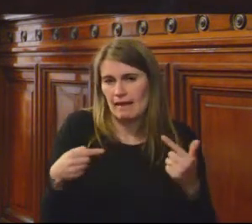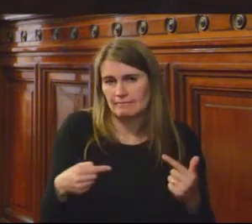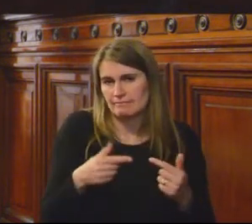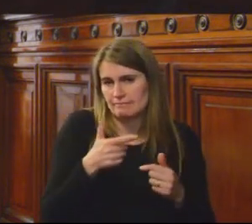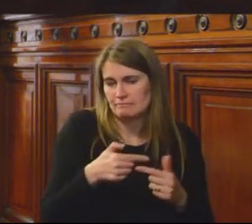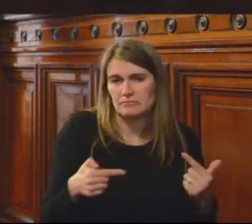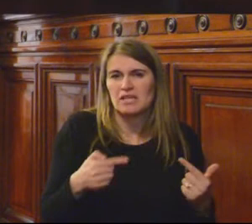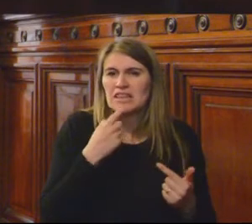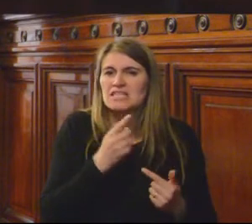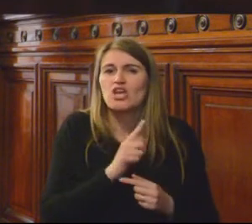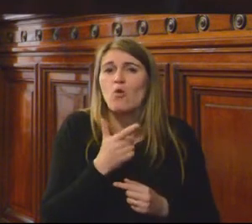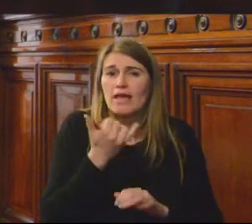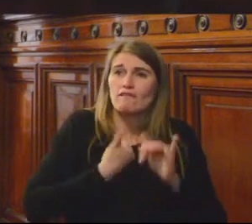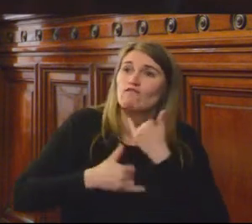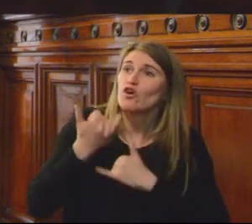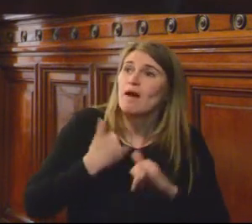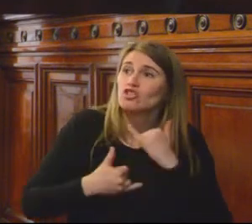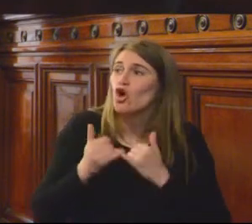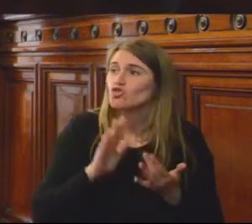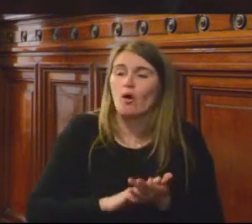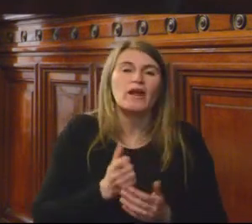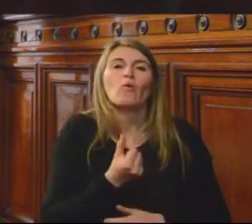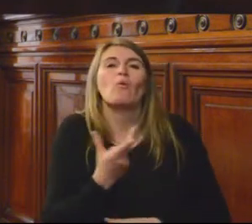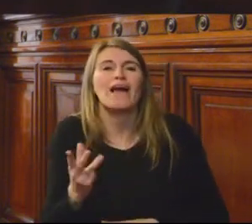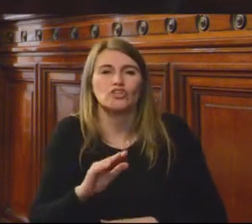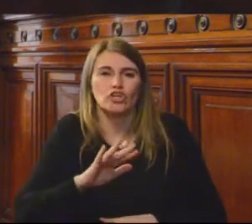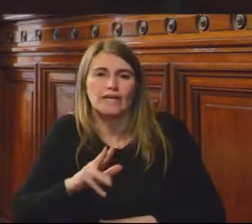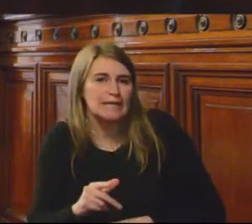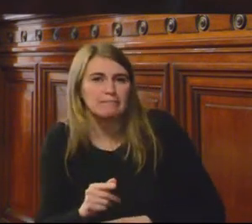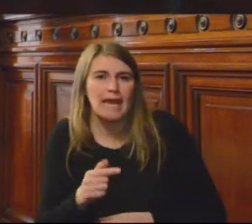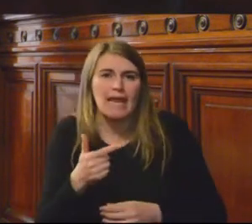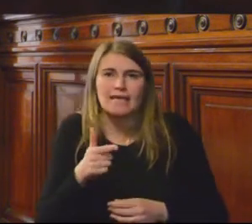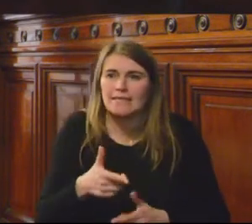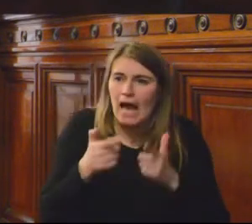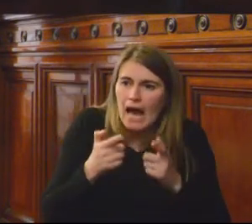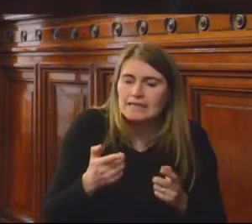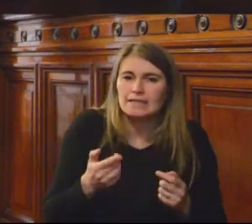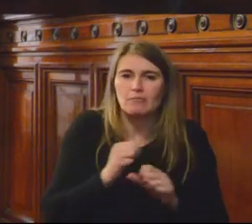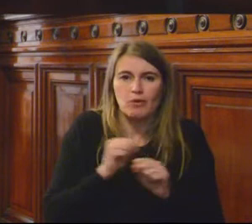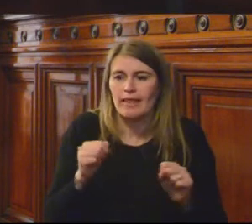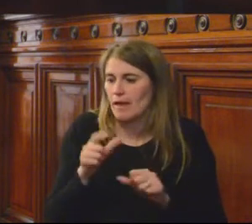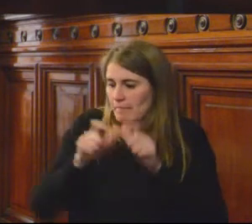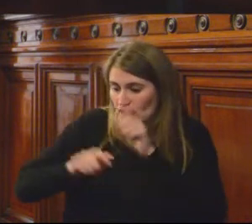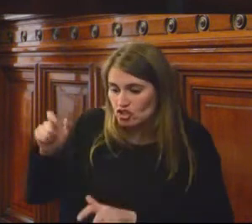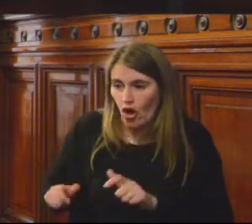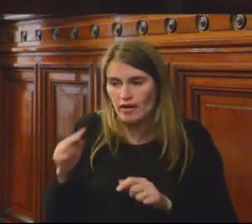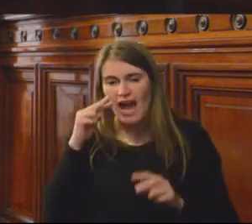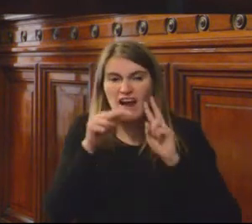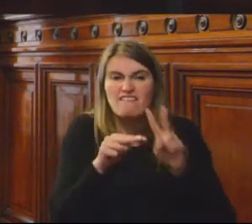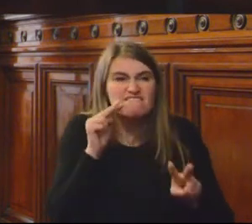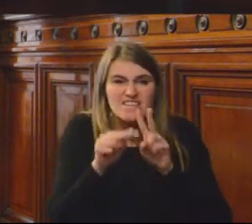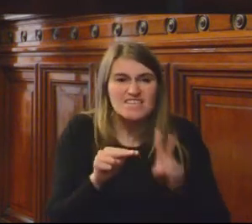Venezuela no hay acceso a la información de criminalidad de manera oportuna, que sea accesible, que permita que la sociedad venezolana pueda